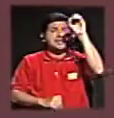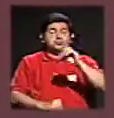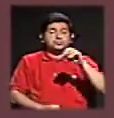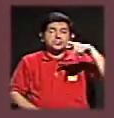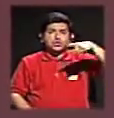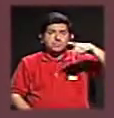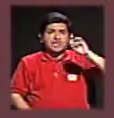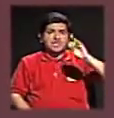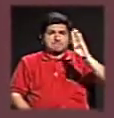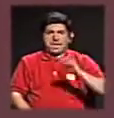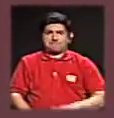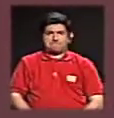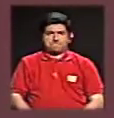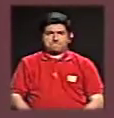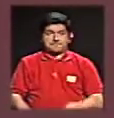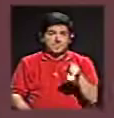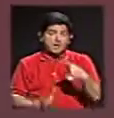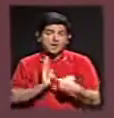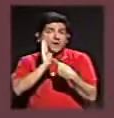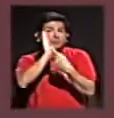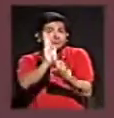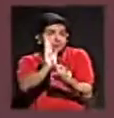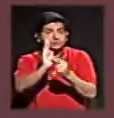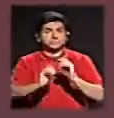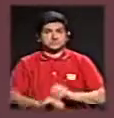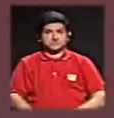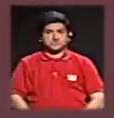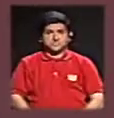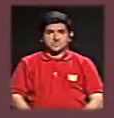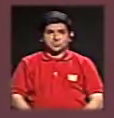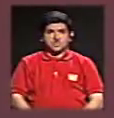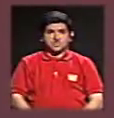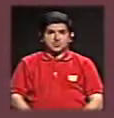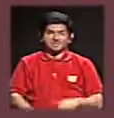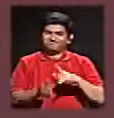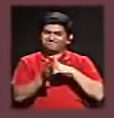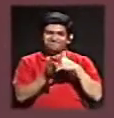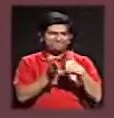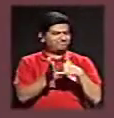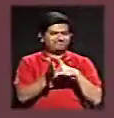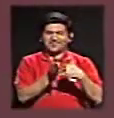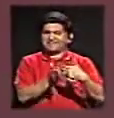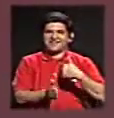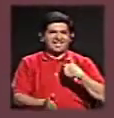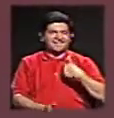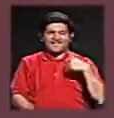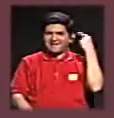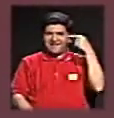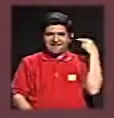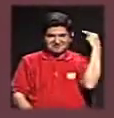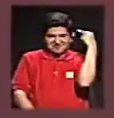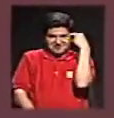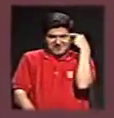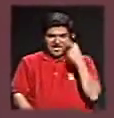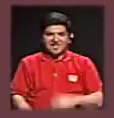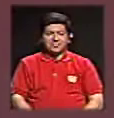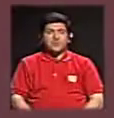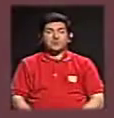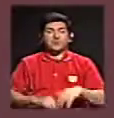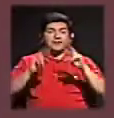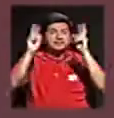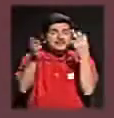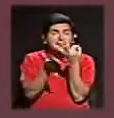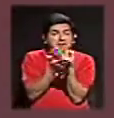Producto Interno Bruto. Bueno, esto denota una debilidad de los estados en materia